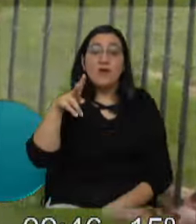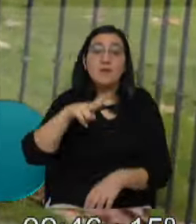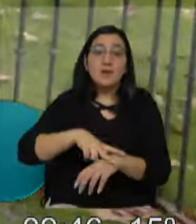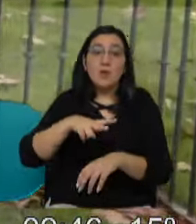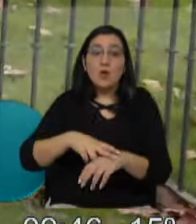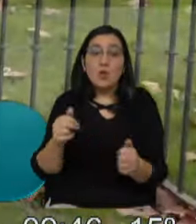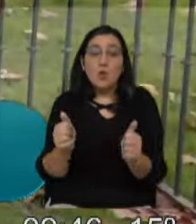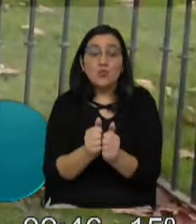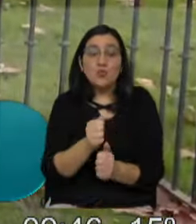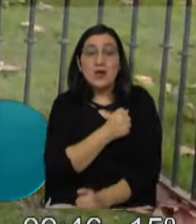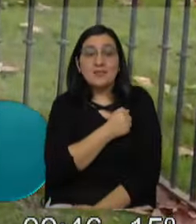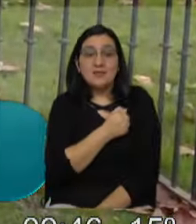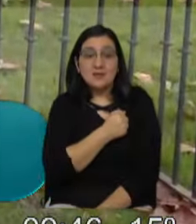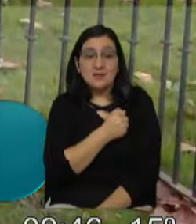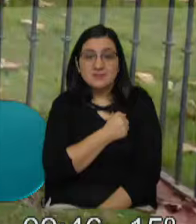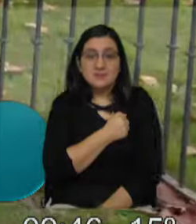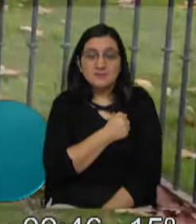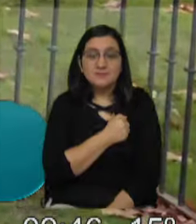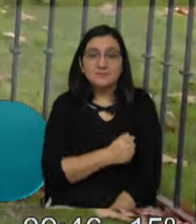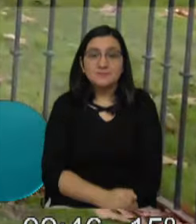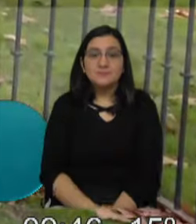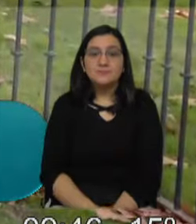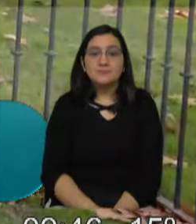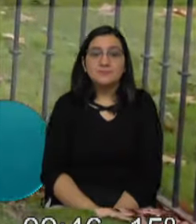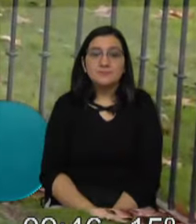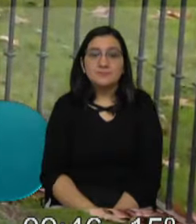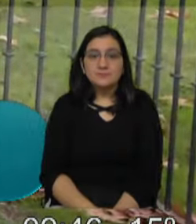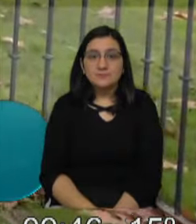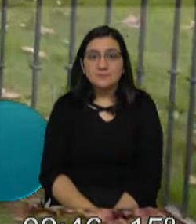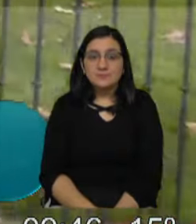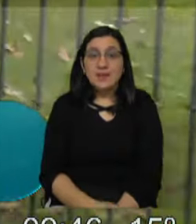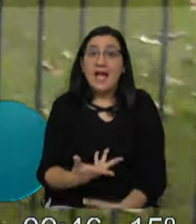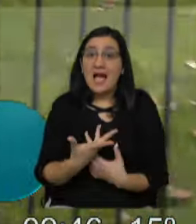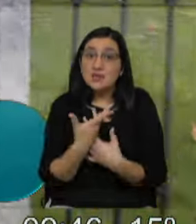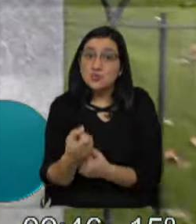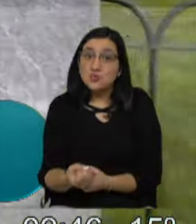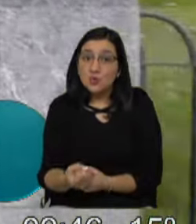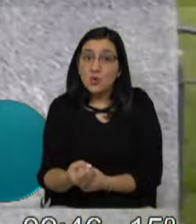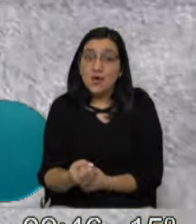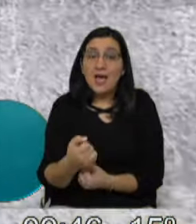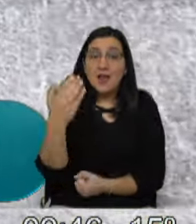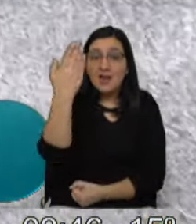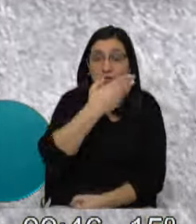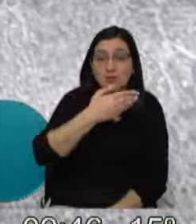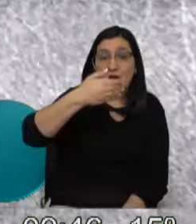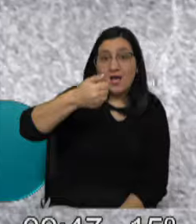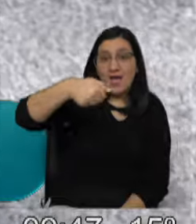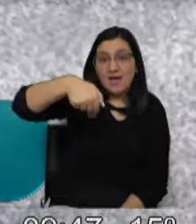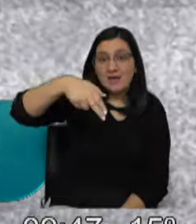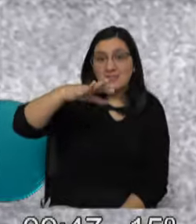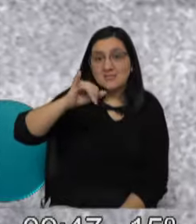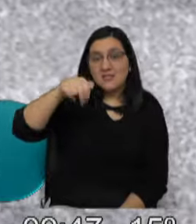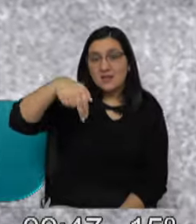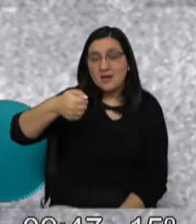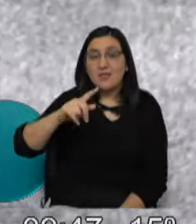Gervasio Artigas. Mirá y no vos. Solamente eso, sino que, a ver, ayudó mucho al Negro Ancina luego que Artigas murió. No